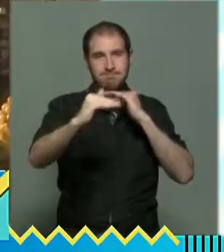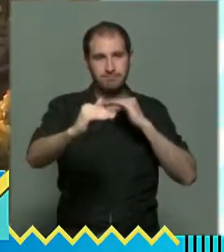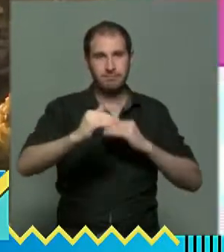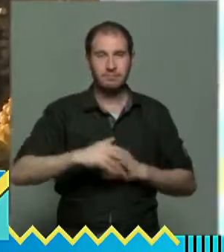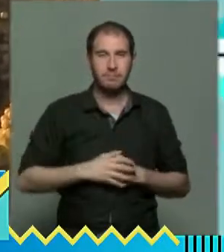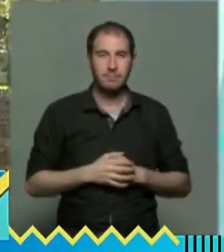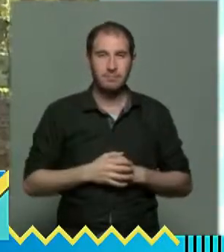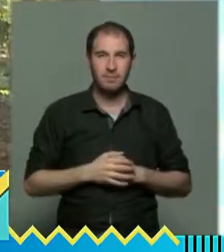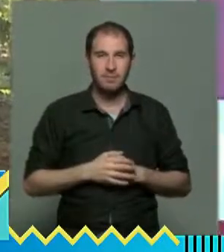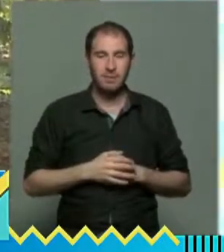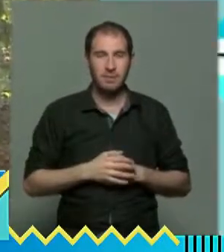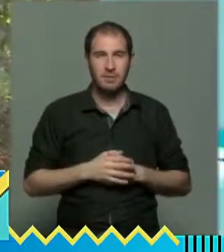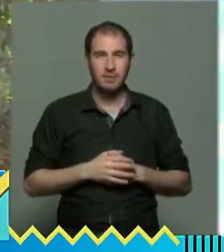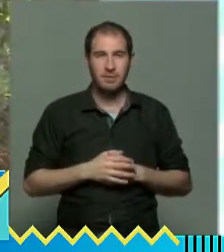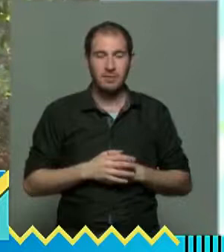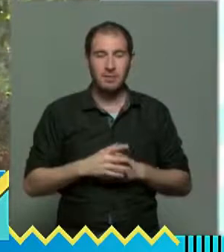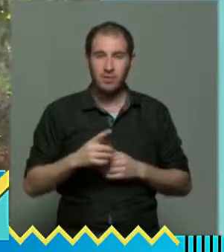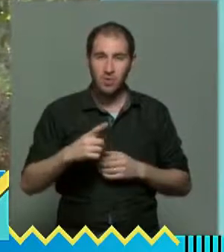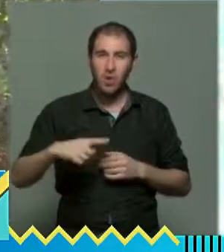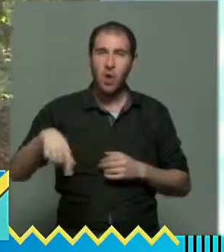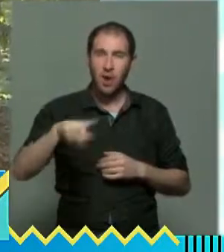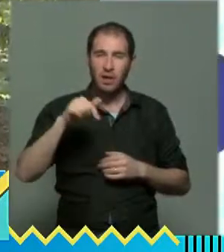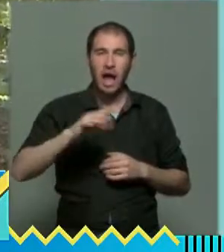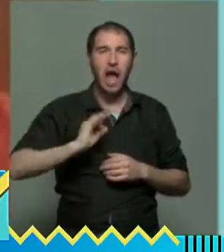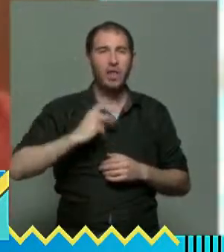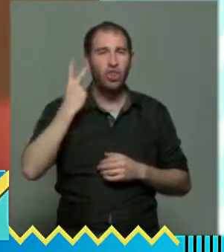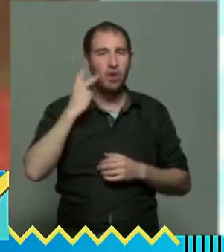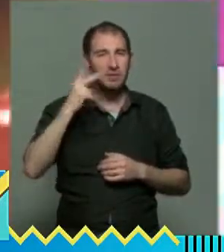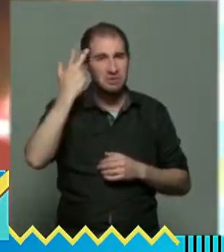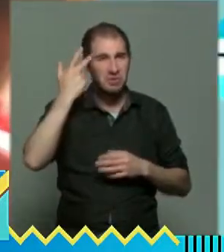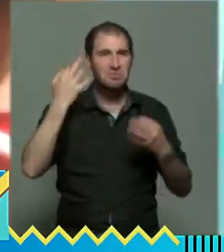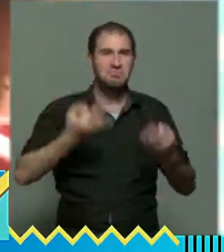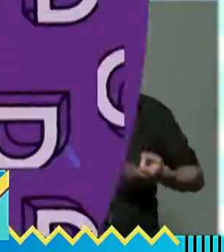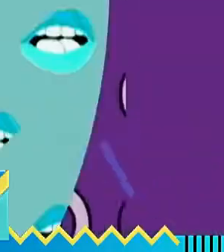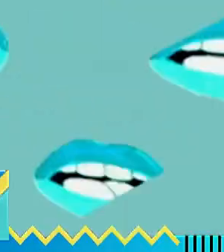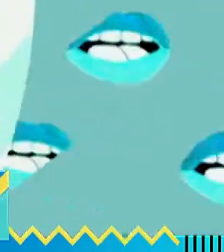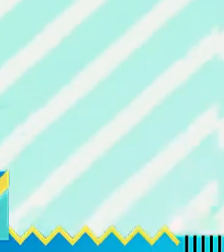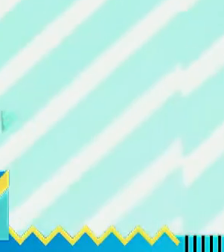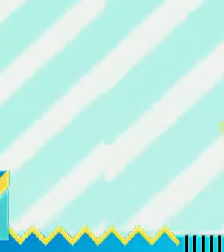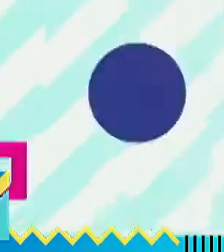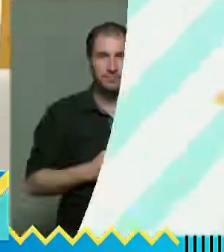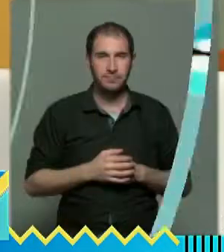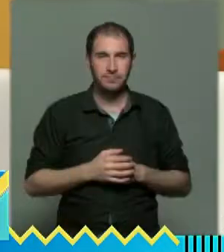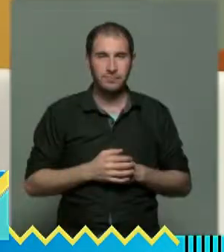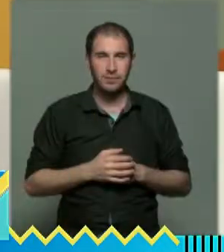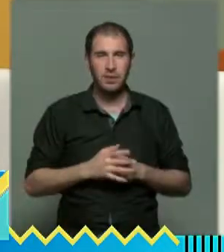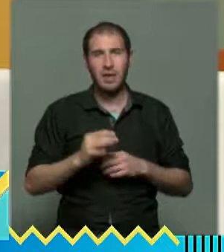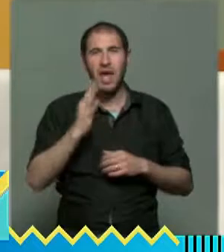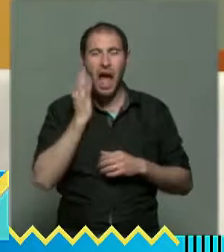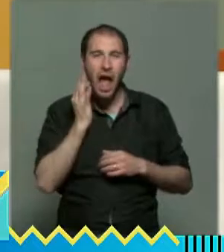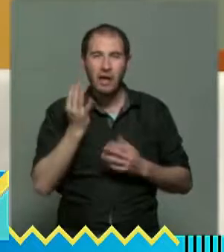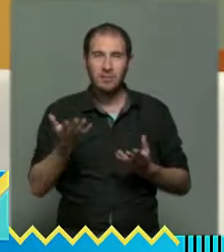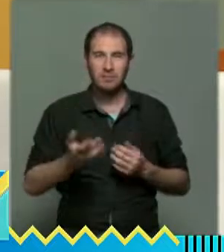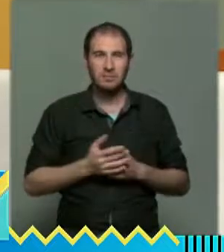bastante la cosa y veíamos un 2018 bueno, porque por lo menos los